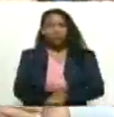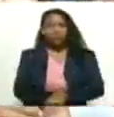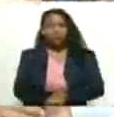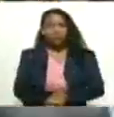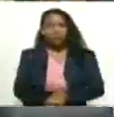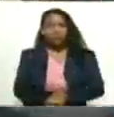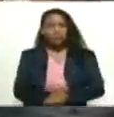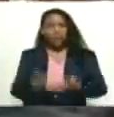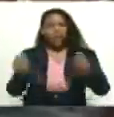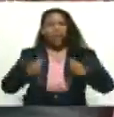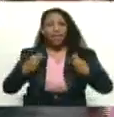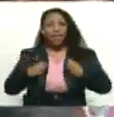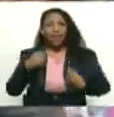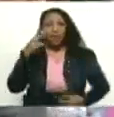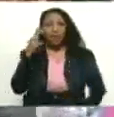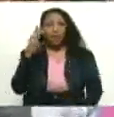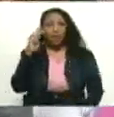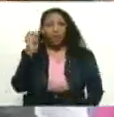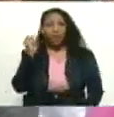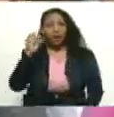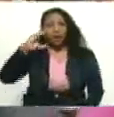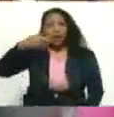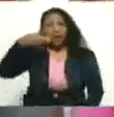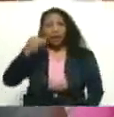¡Que viva Urachiche!